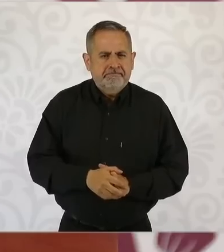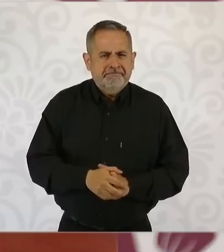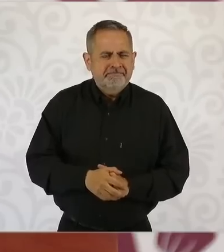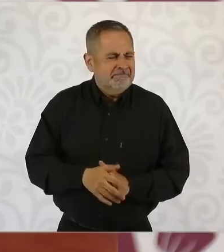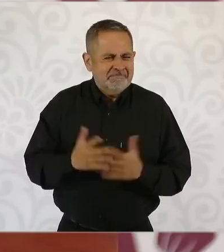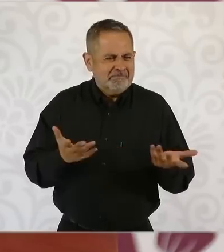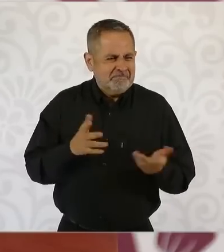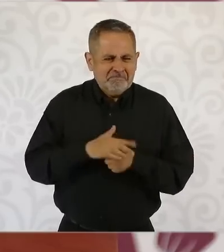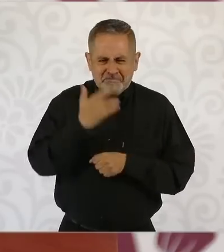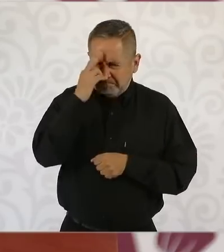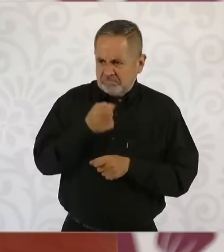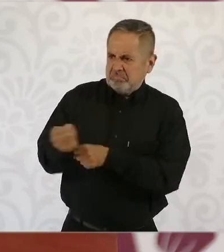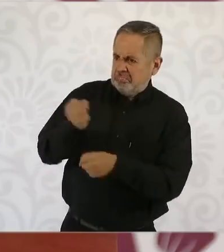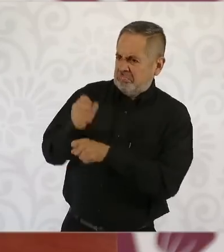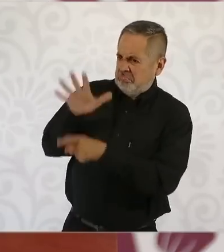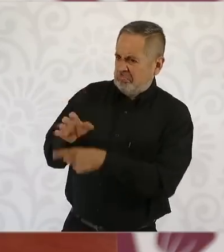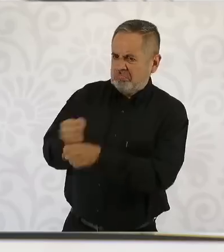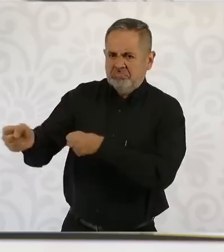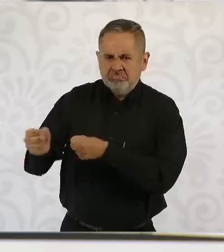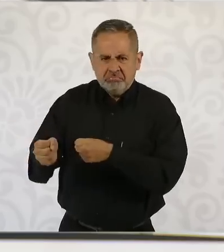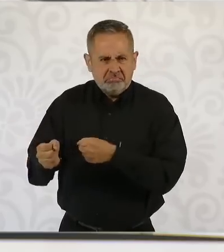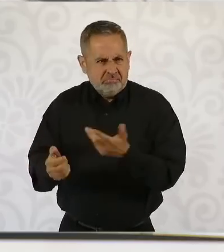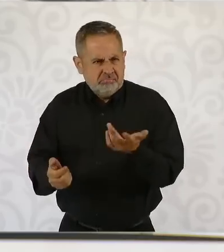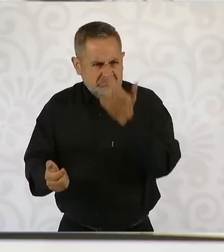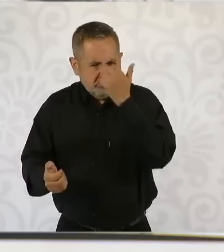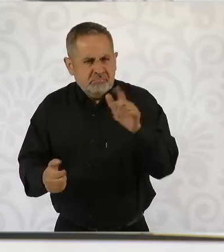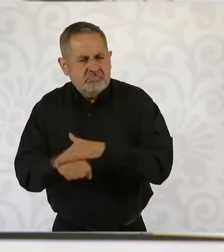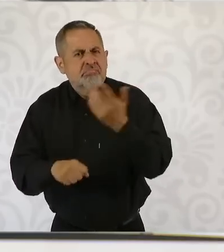¿qué razón hay para golpear a un compañero?